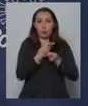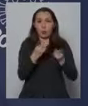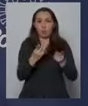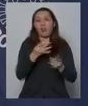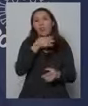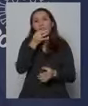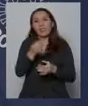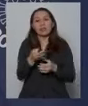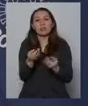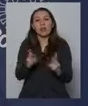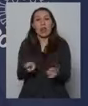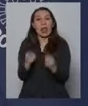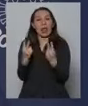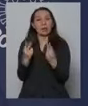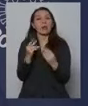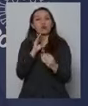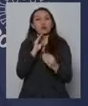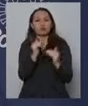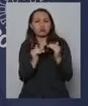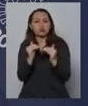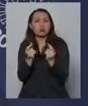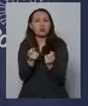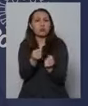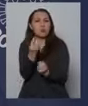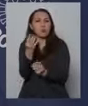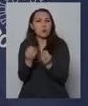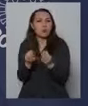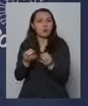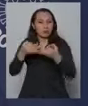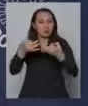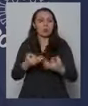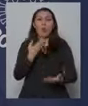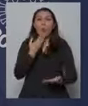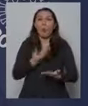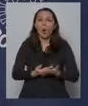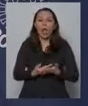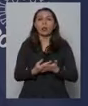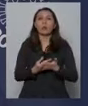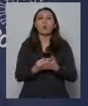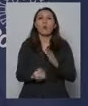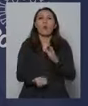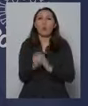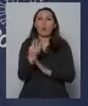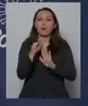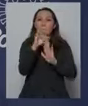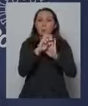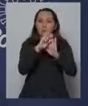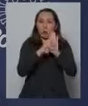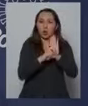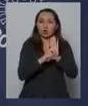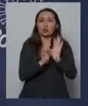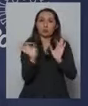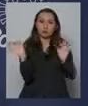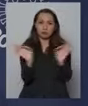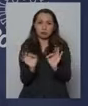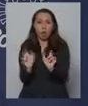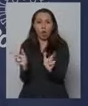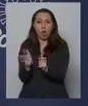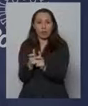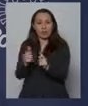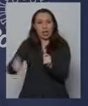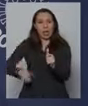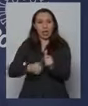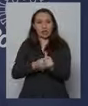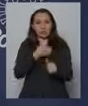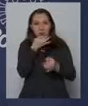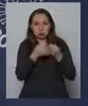se habla de los recuperados con la estimación que se ha estado utilizando últimamente, pero ¿cuándo se van a empezar a aplicar los nuevos protocolos recomendados por el Comité Asesor?